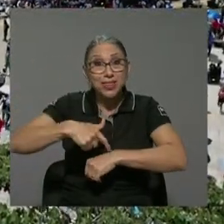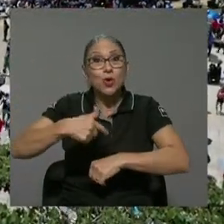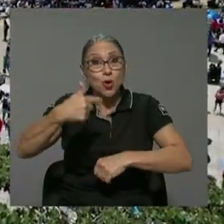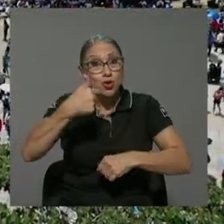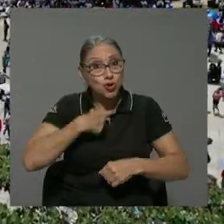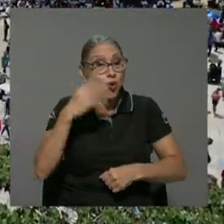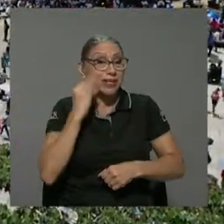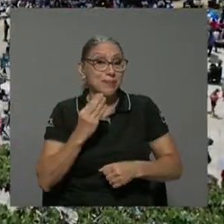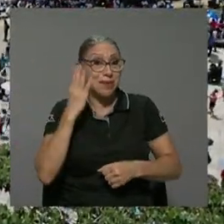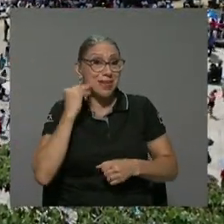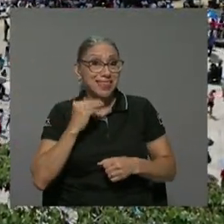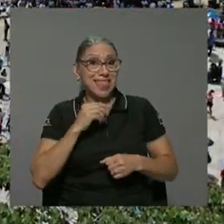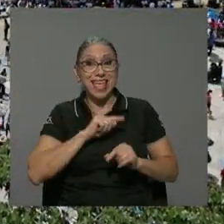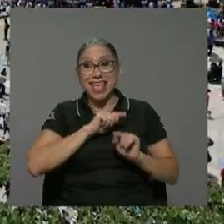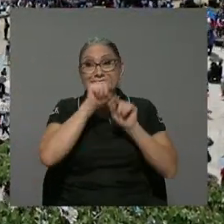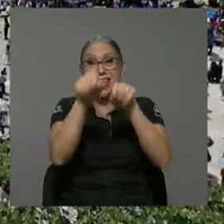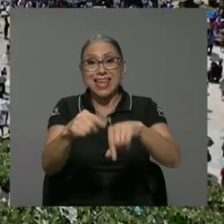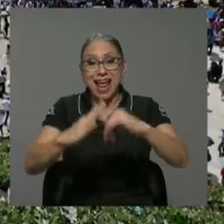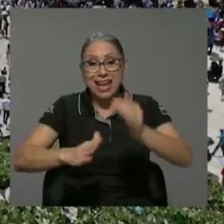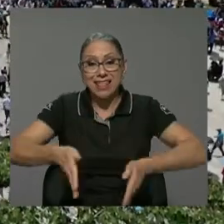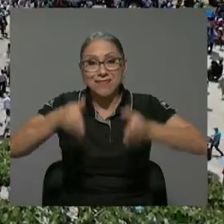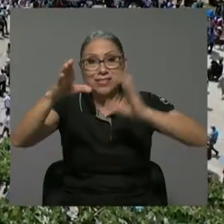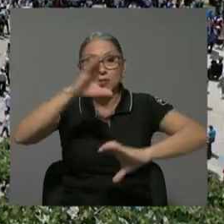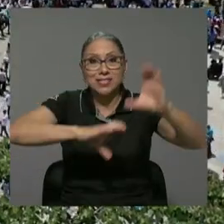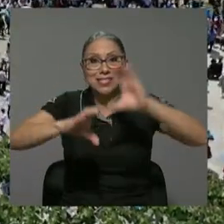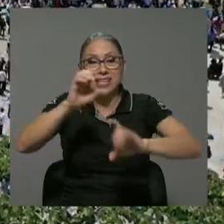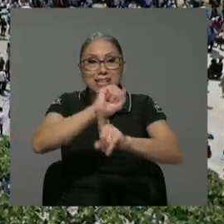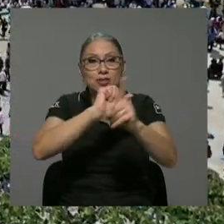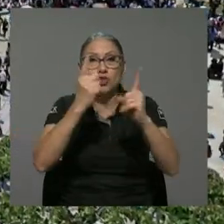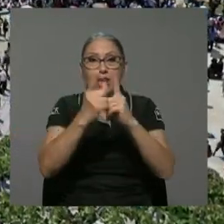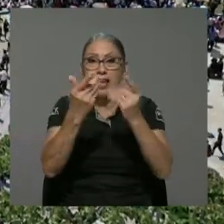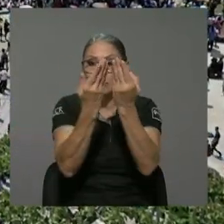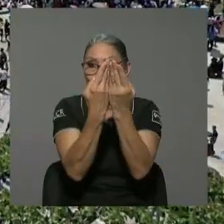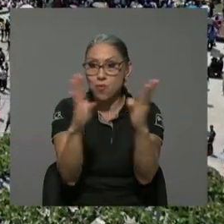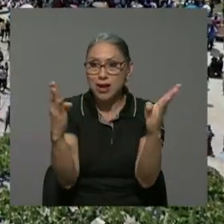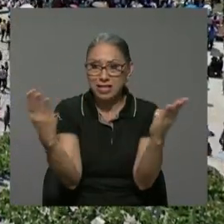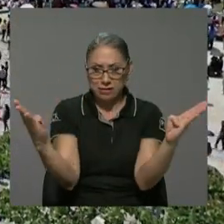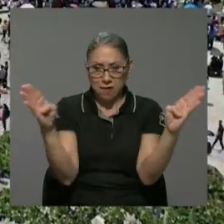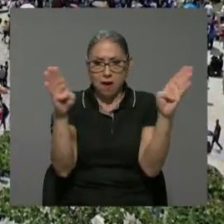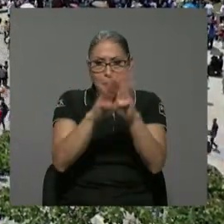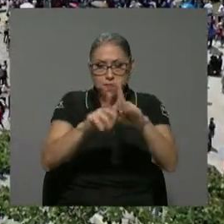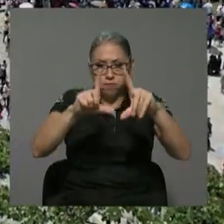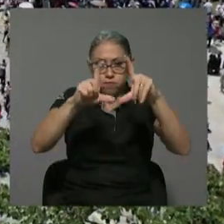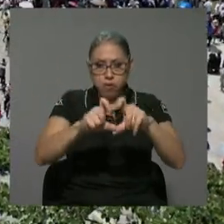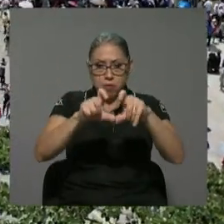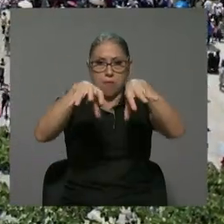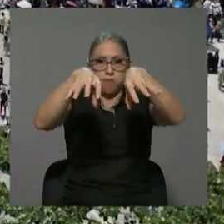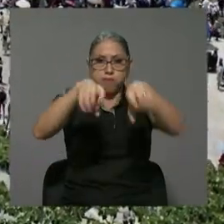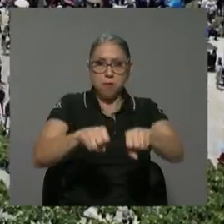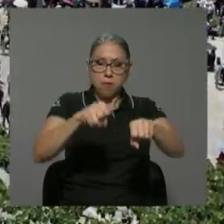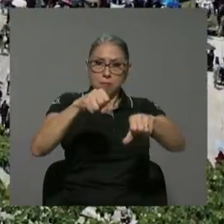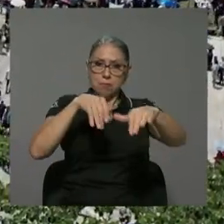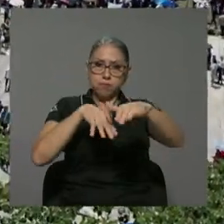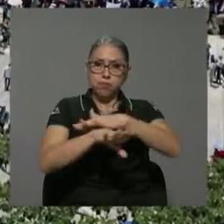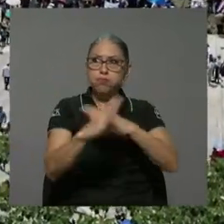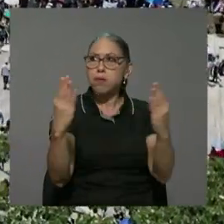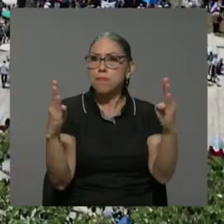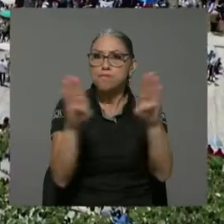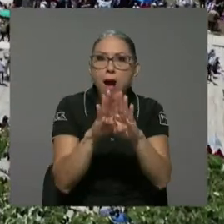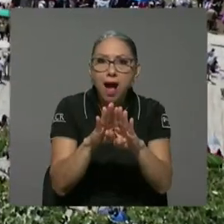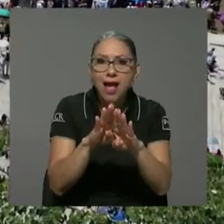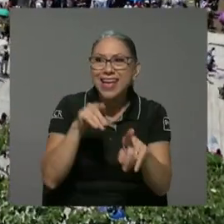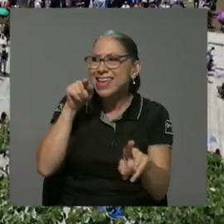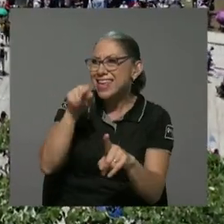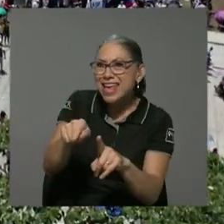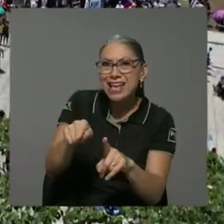sociales, y ese proceso, que no fue hace mucho, fue hace 4 o 5 años, al día de hoy se ve